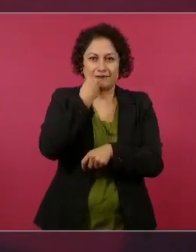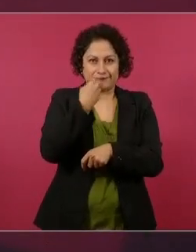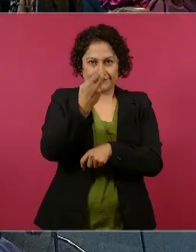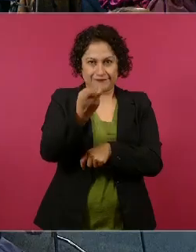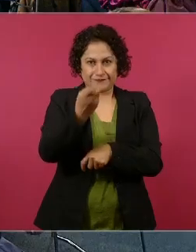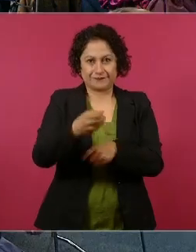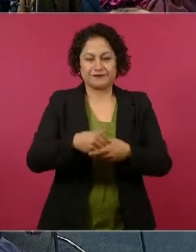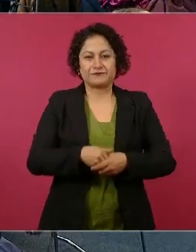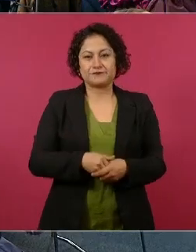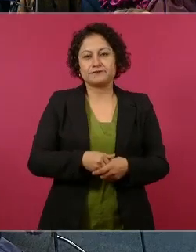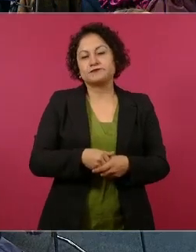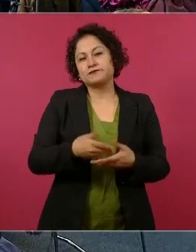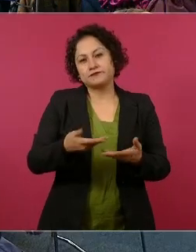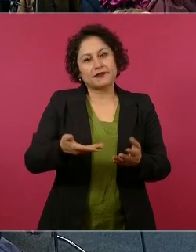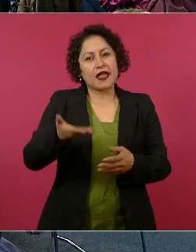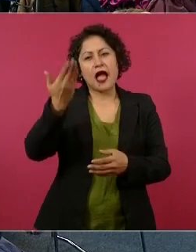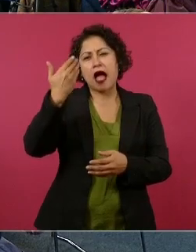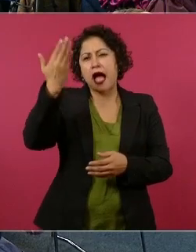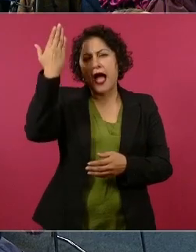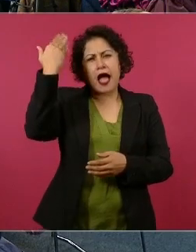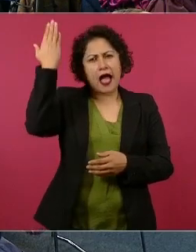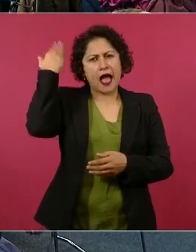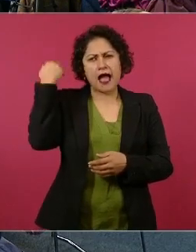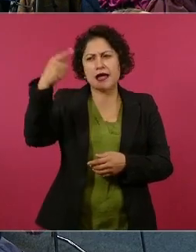Entonces, antes los campesinos,